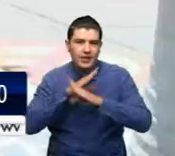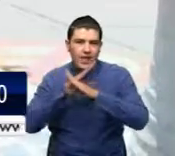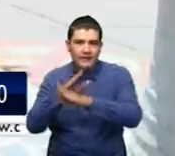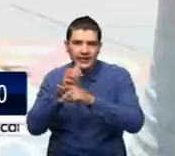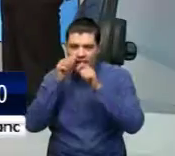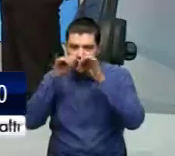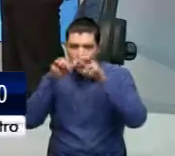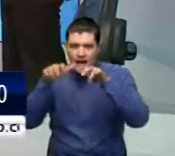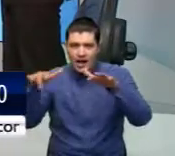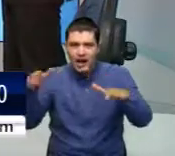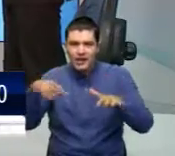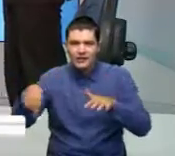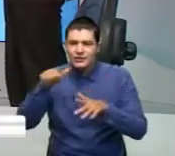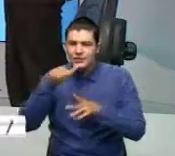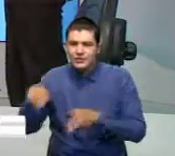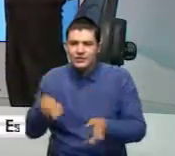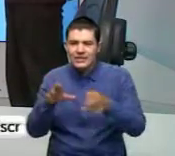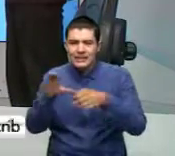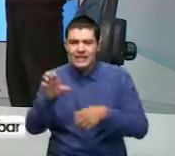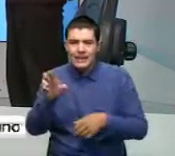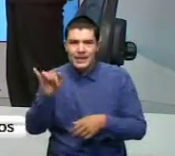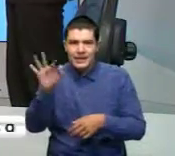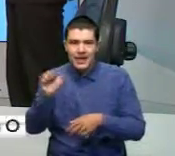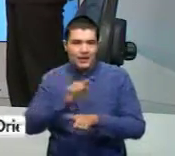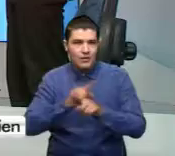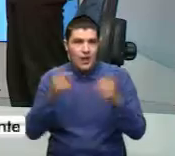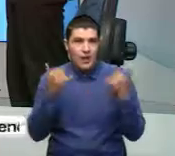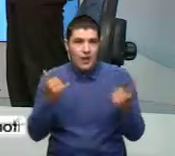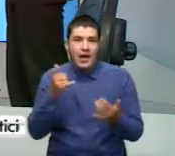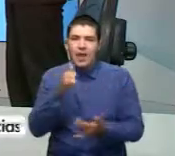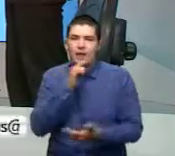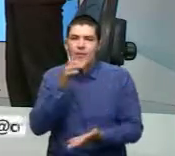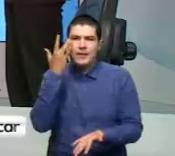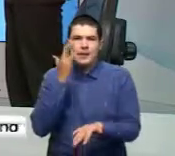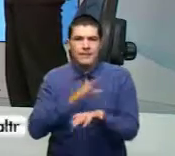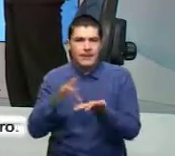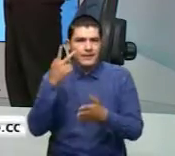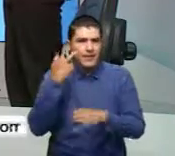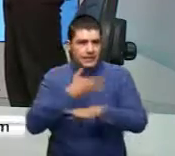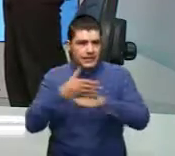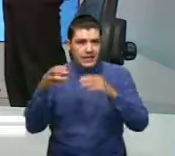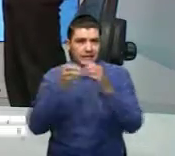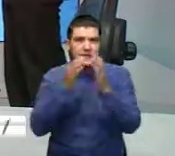terminaba en aguas del río Cervitá. Es la información desde el municipio de Málaga. Continúen en estudio. Muy buenas tardes.